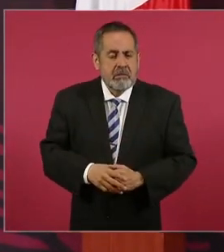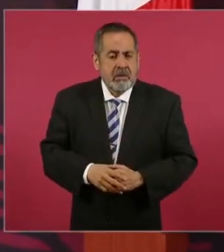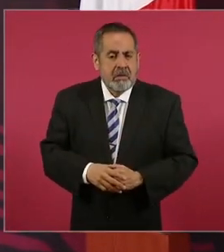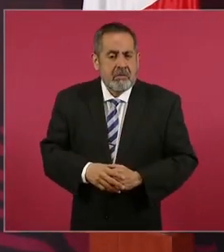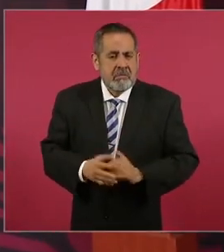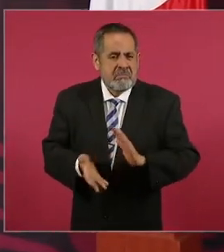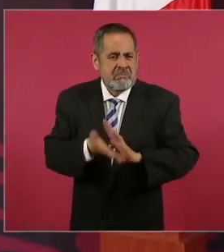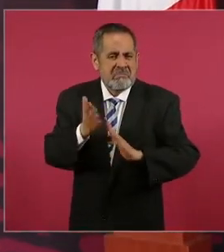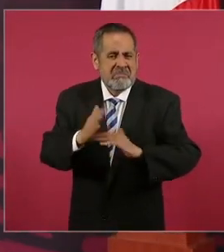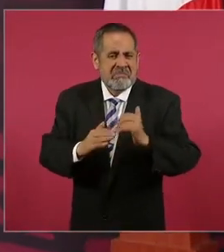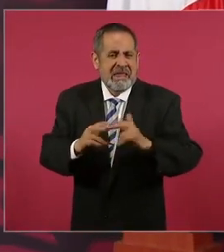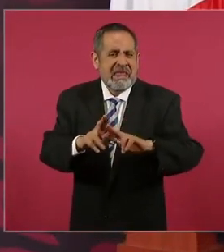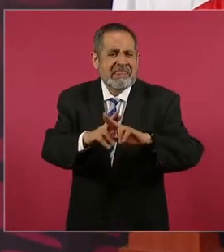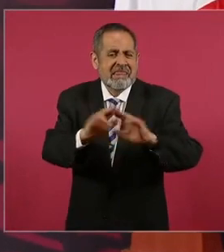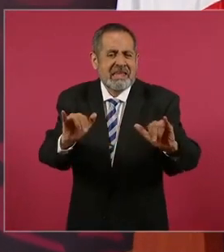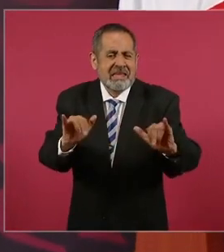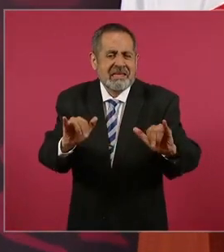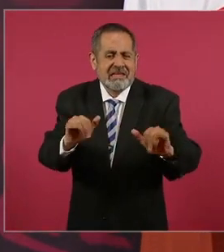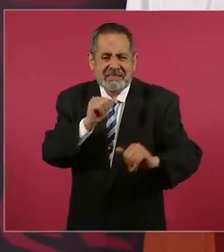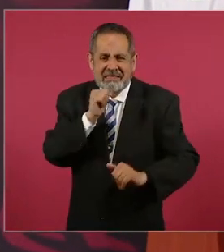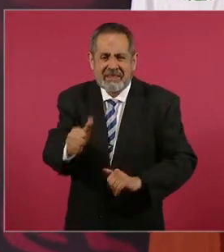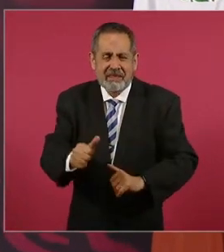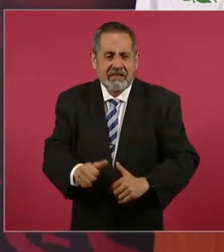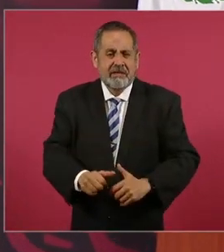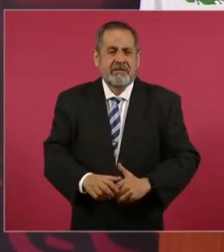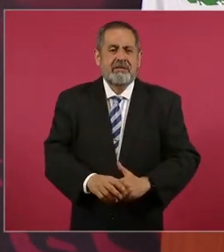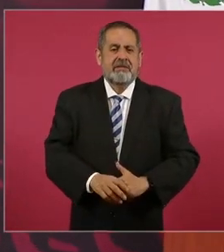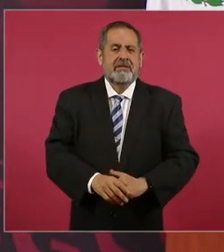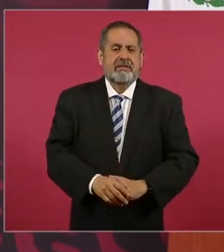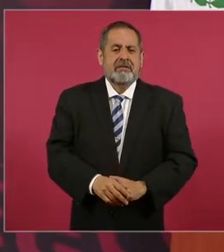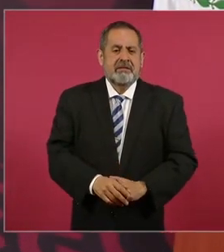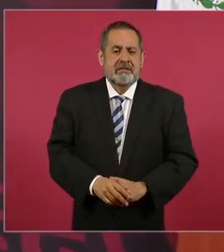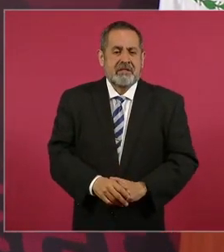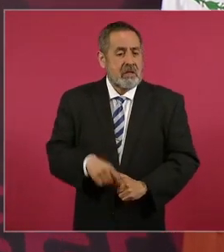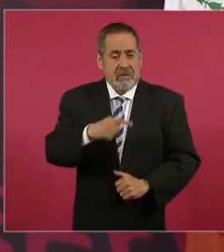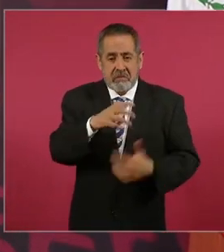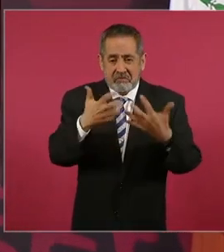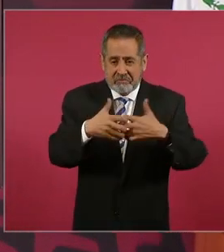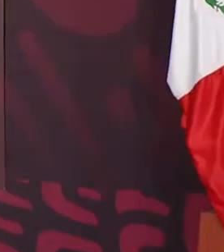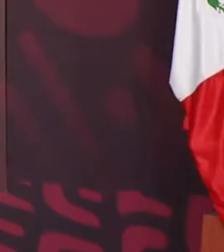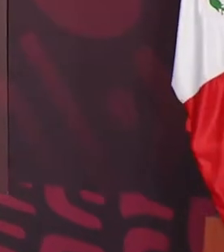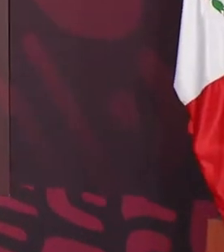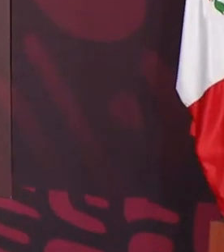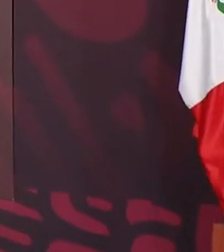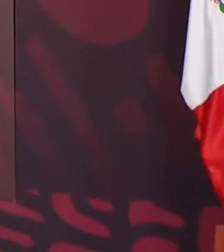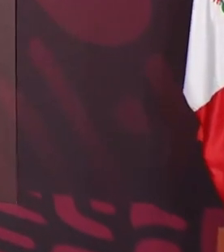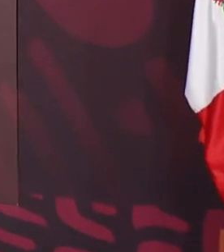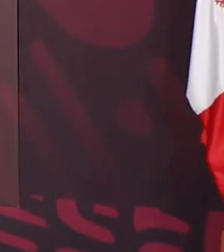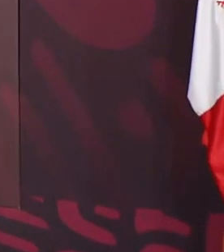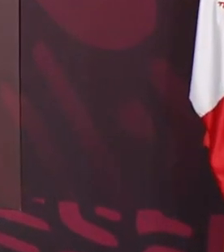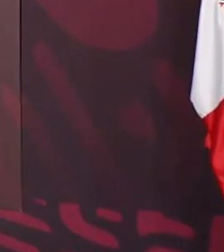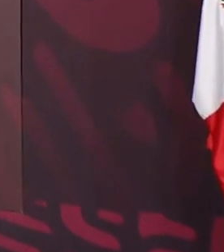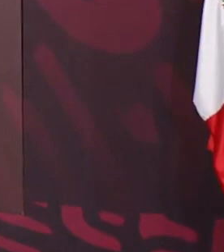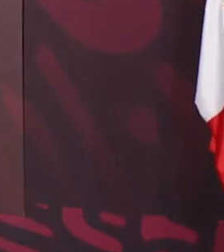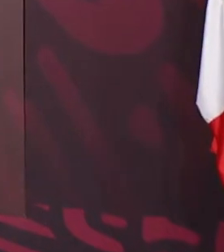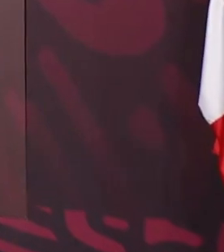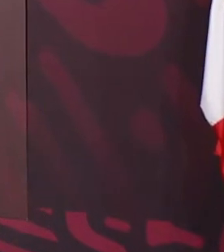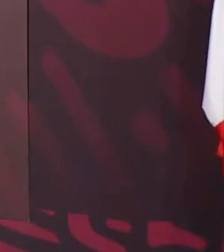construyeron las 16 plantas de ciclo combinado, pero sí